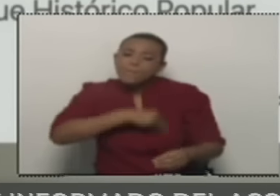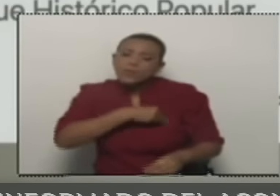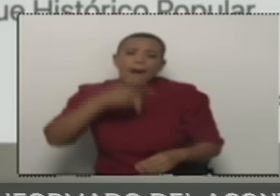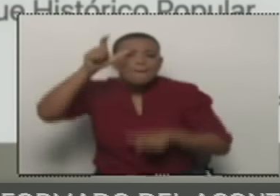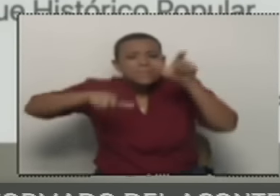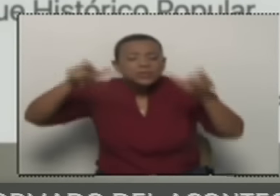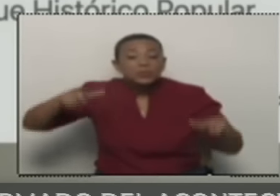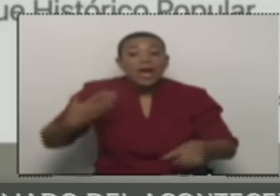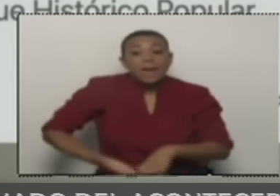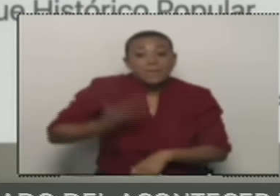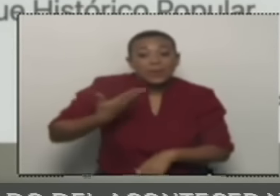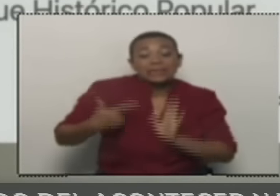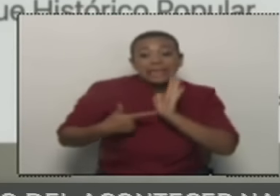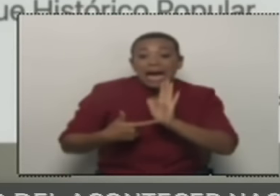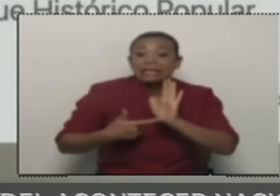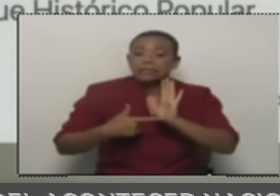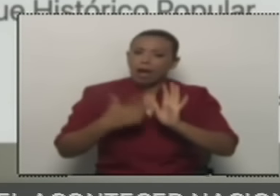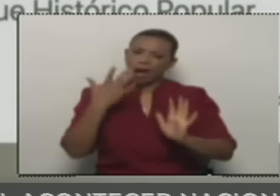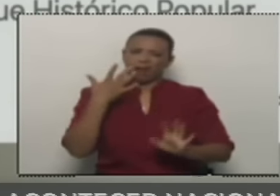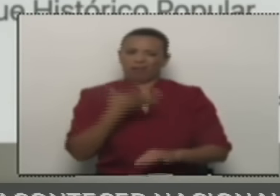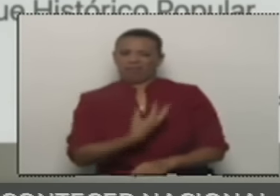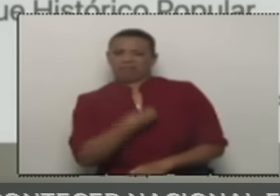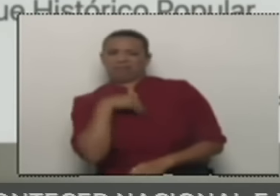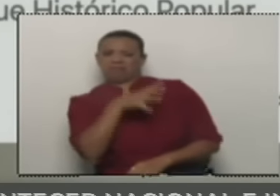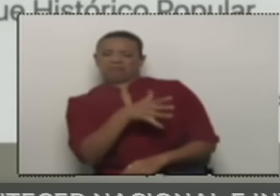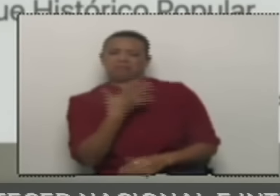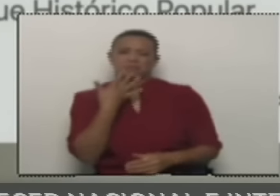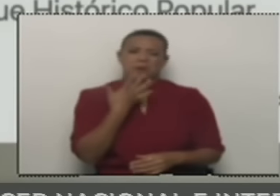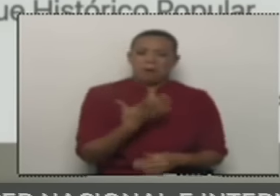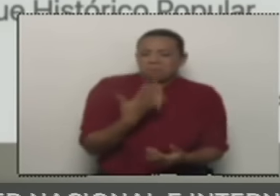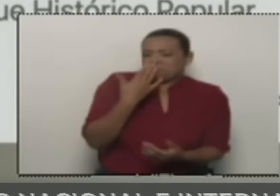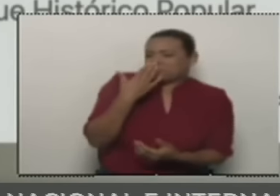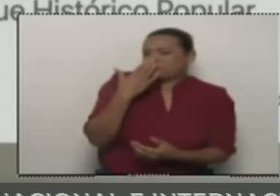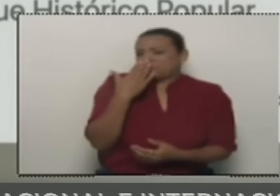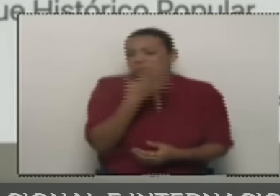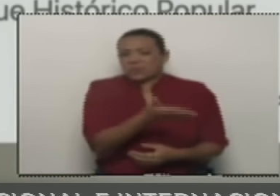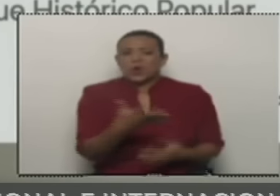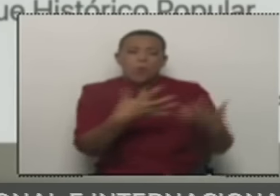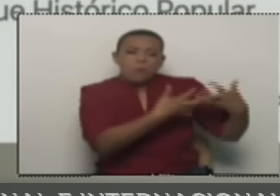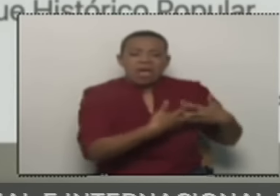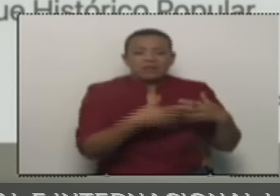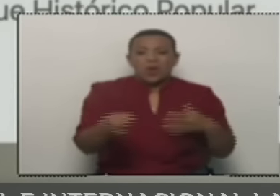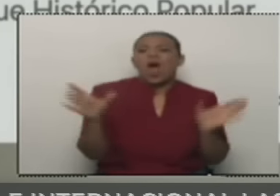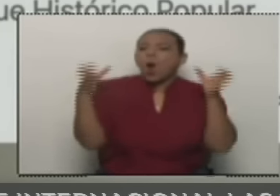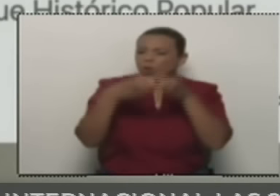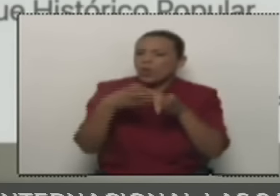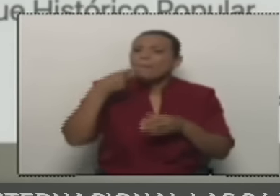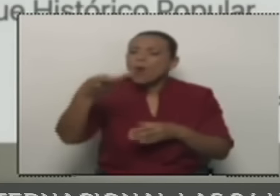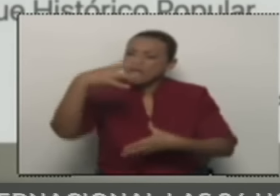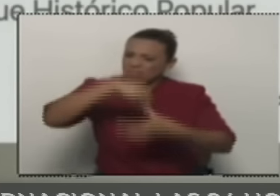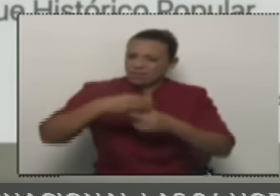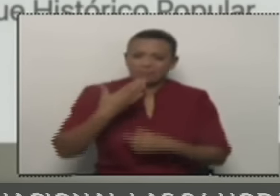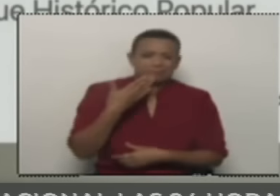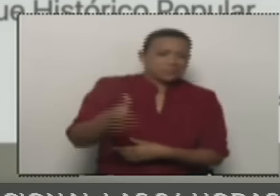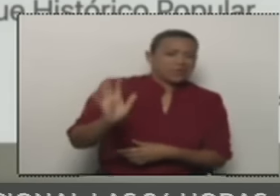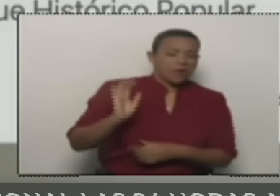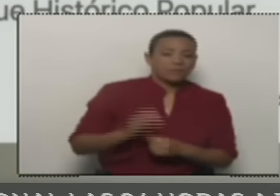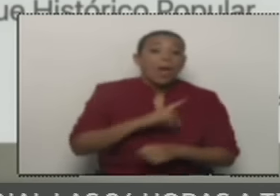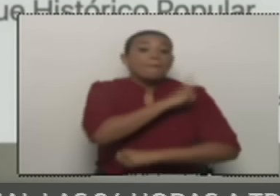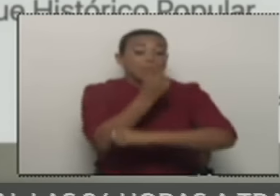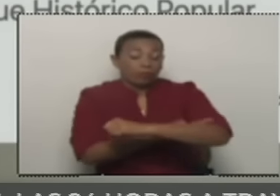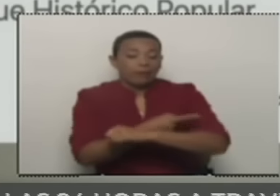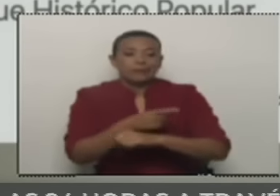algo importante y que ha sido subestimado por las élites, como el caso del Imperio Norteamericano, la organización popular y por supuesto el poder,